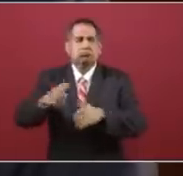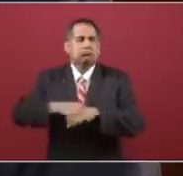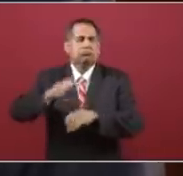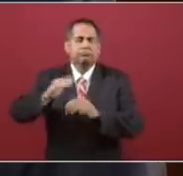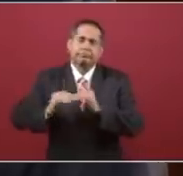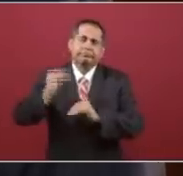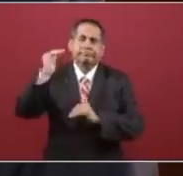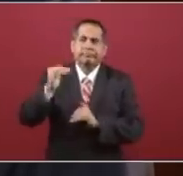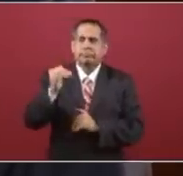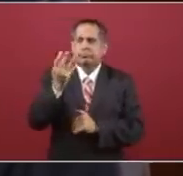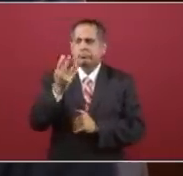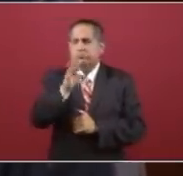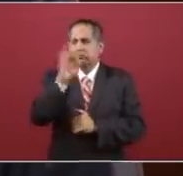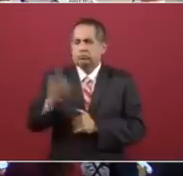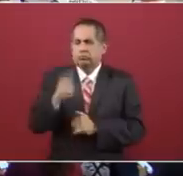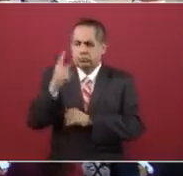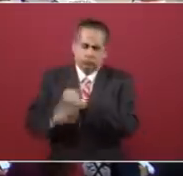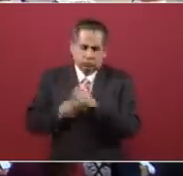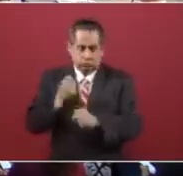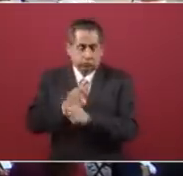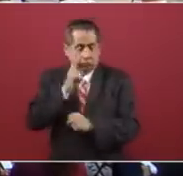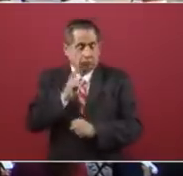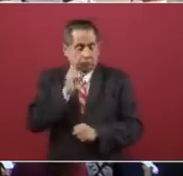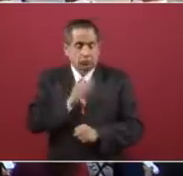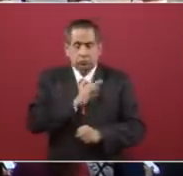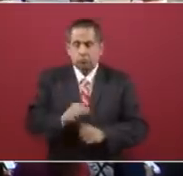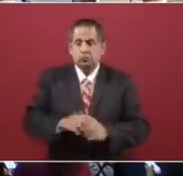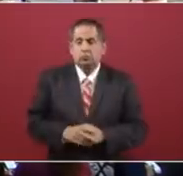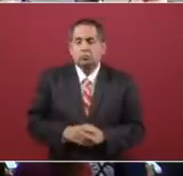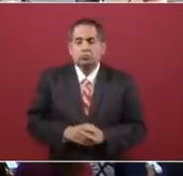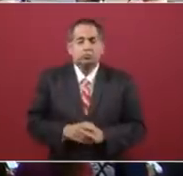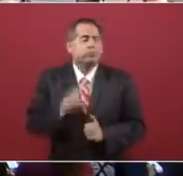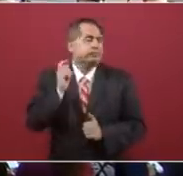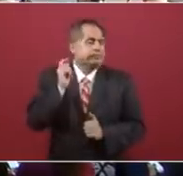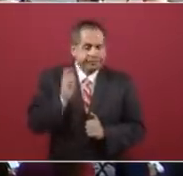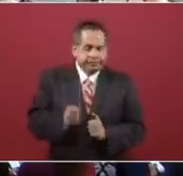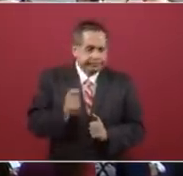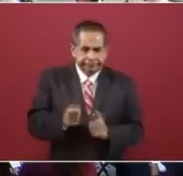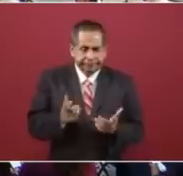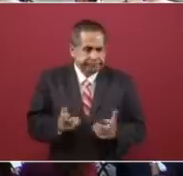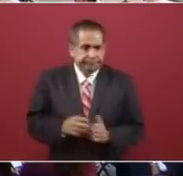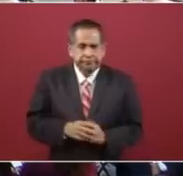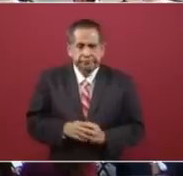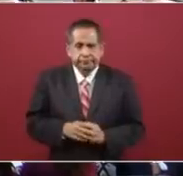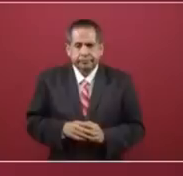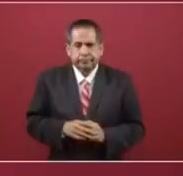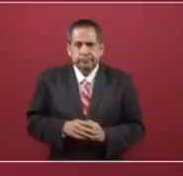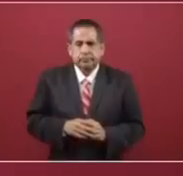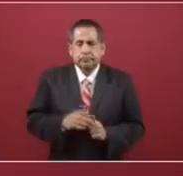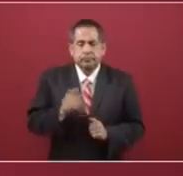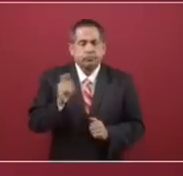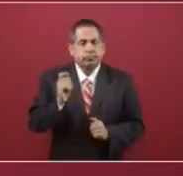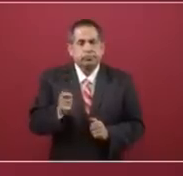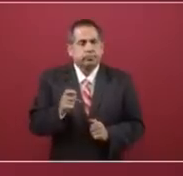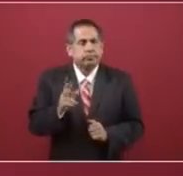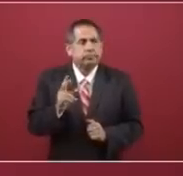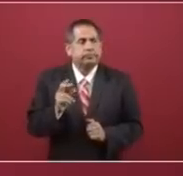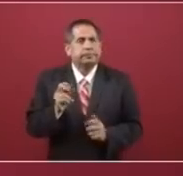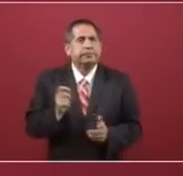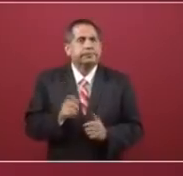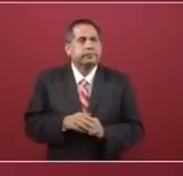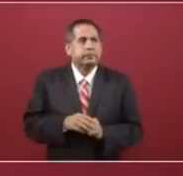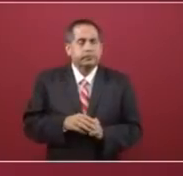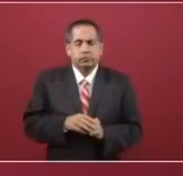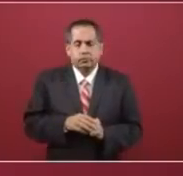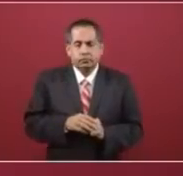al 4% anual. Esto significa no, eh,